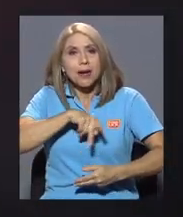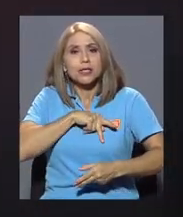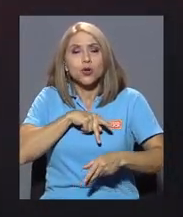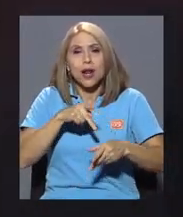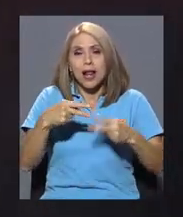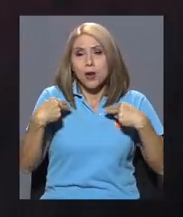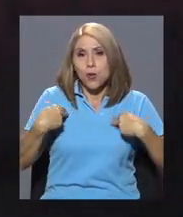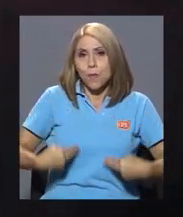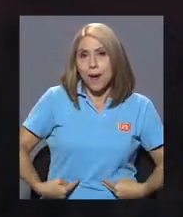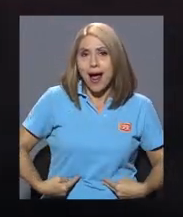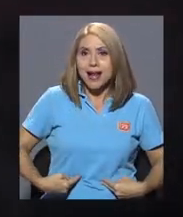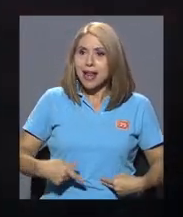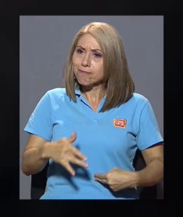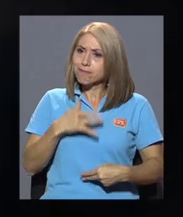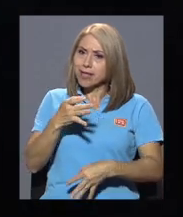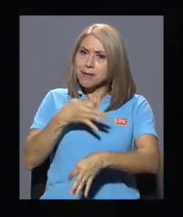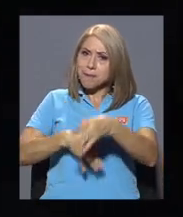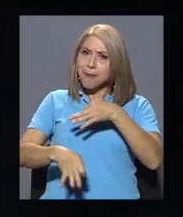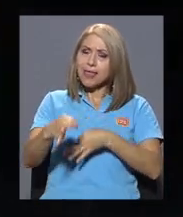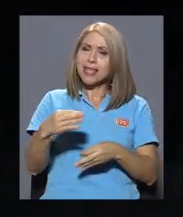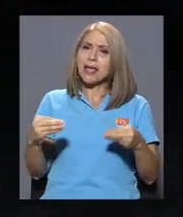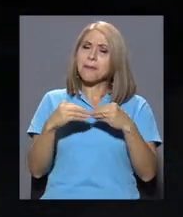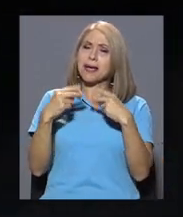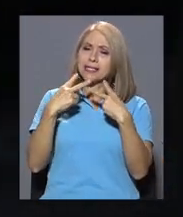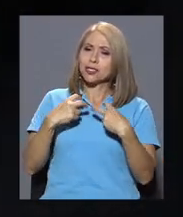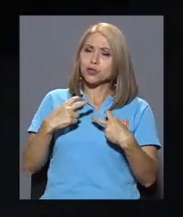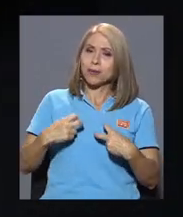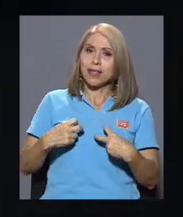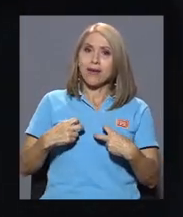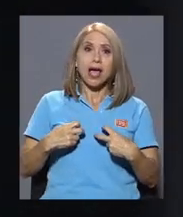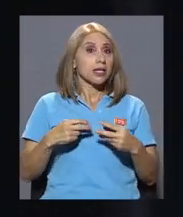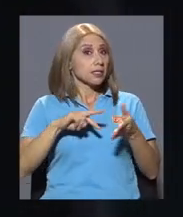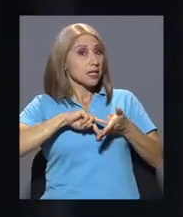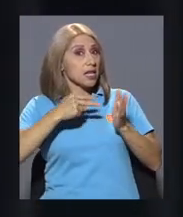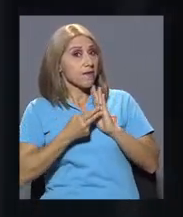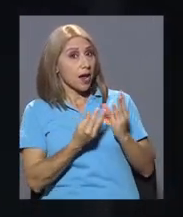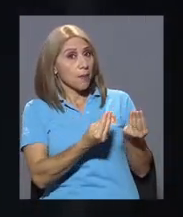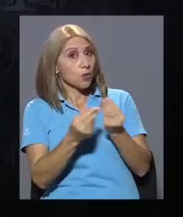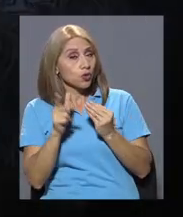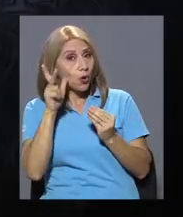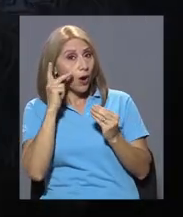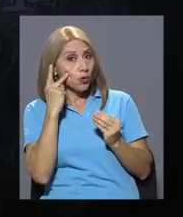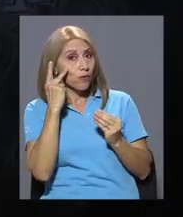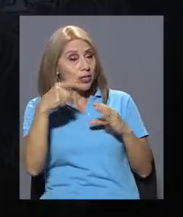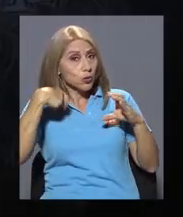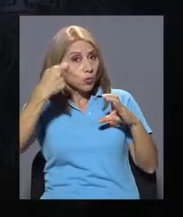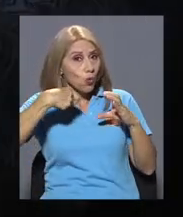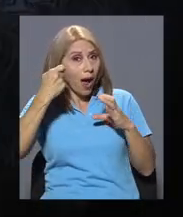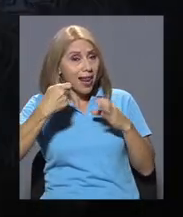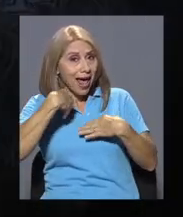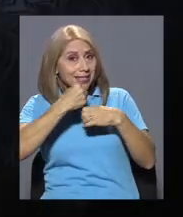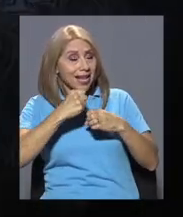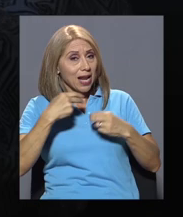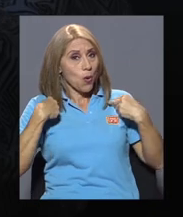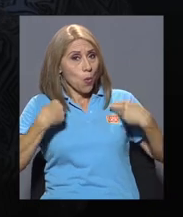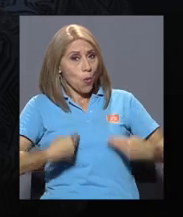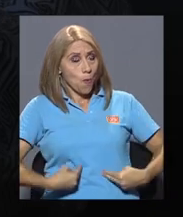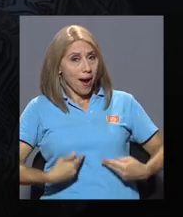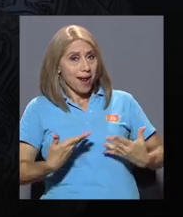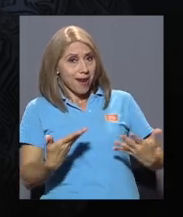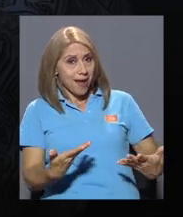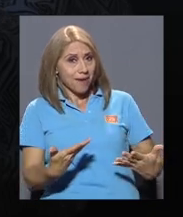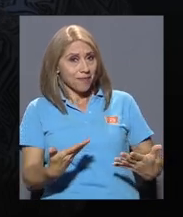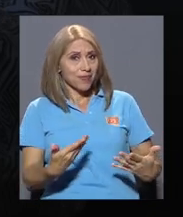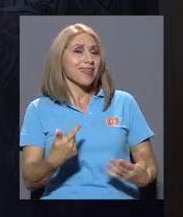empática y más introspectiva humanizar la producción audiovisual en cierta medida me queda